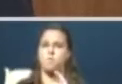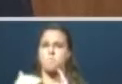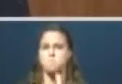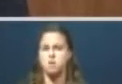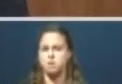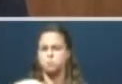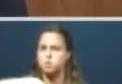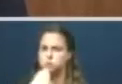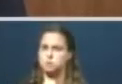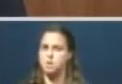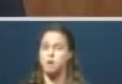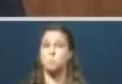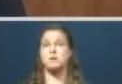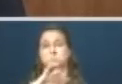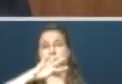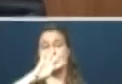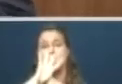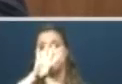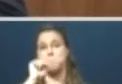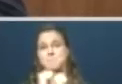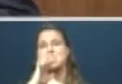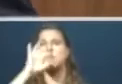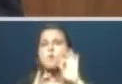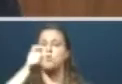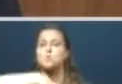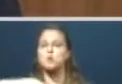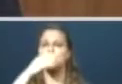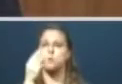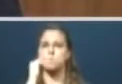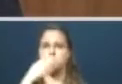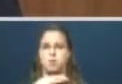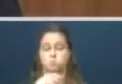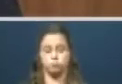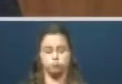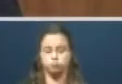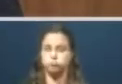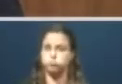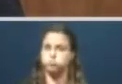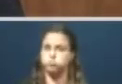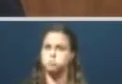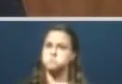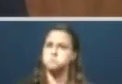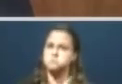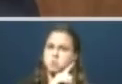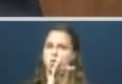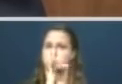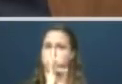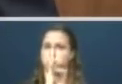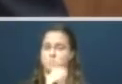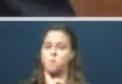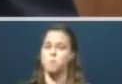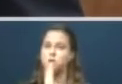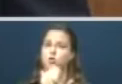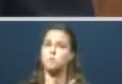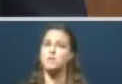de nuestro peep industrial la fabricación de automóviles está teniendo una evolución positiva acumulando en nuestra comunidad